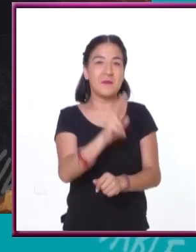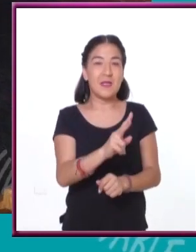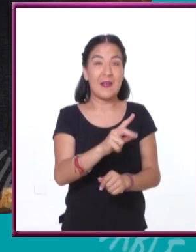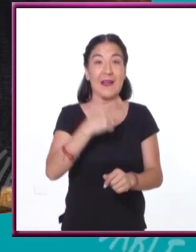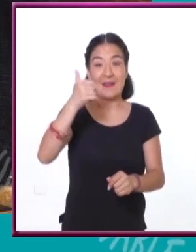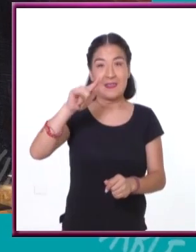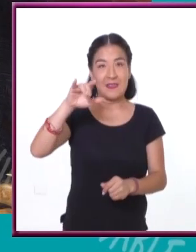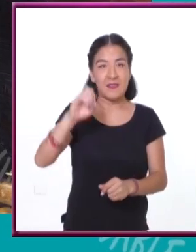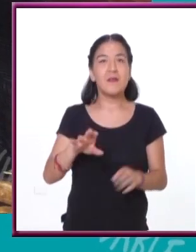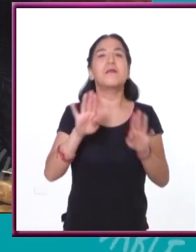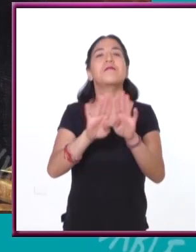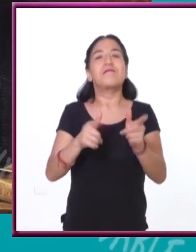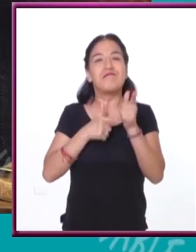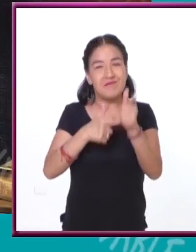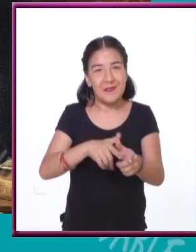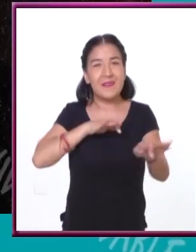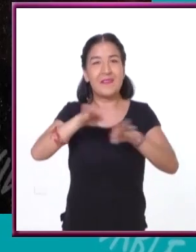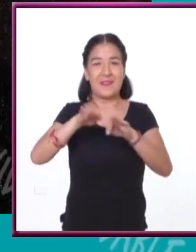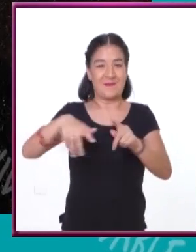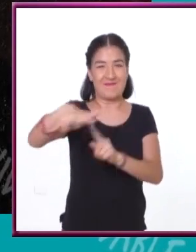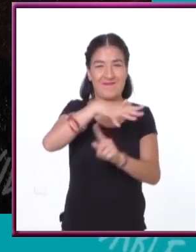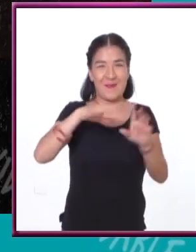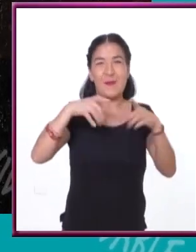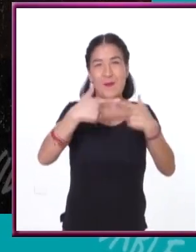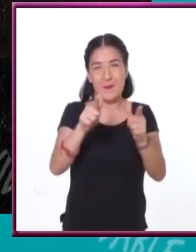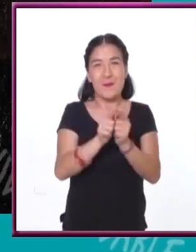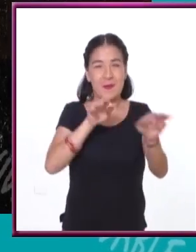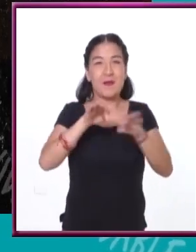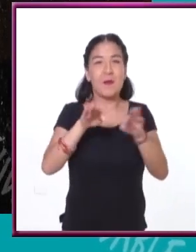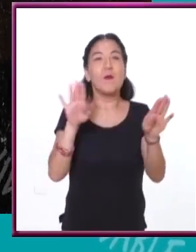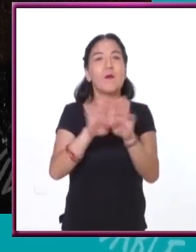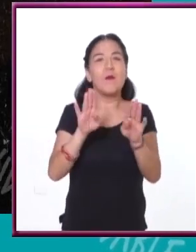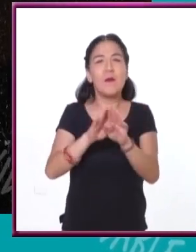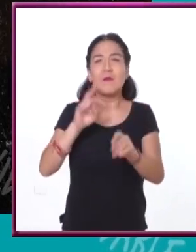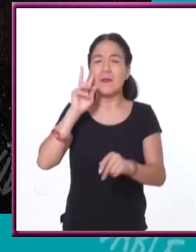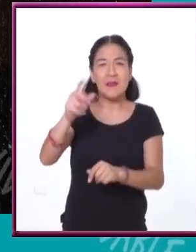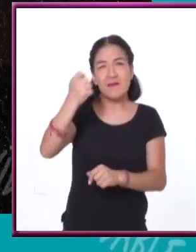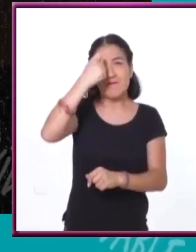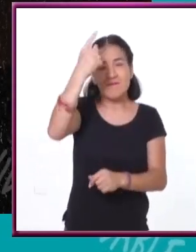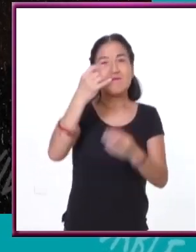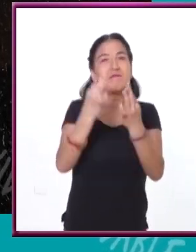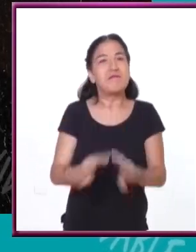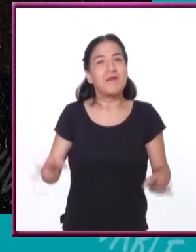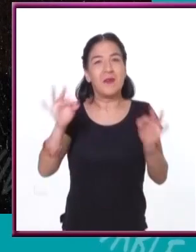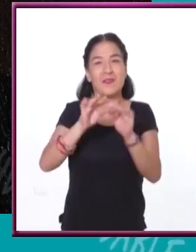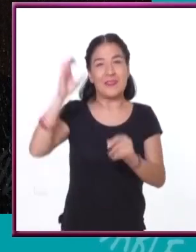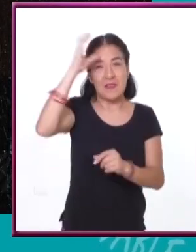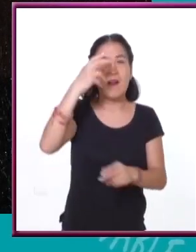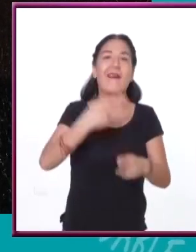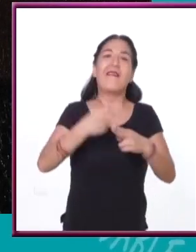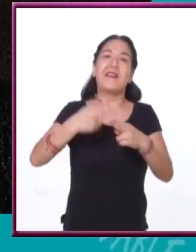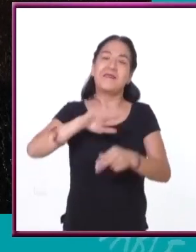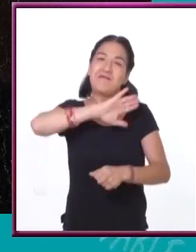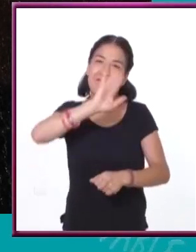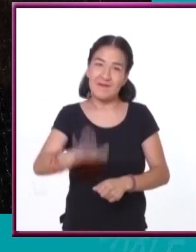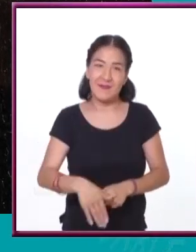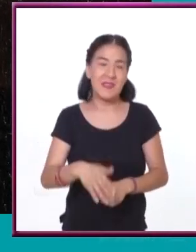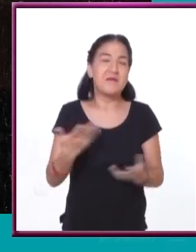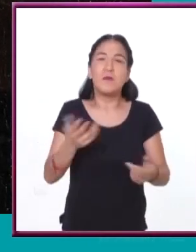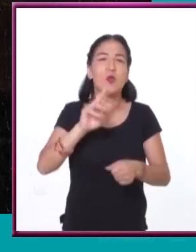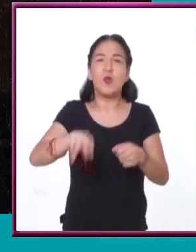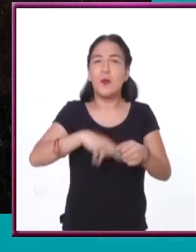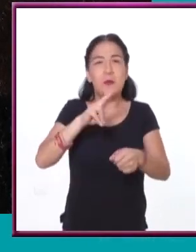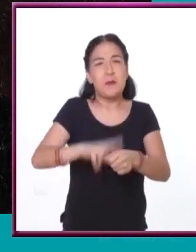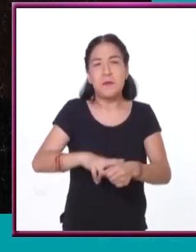Galileo continuó trabajando con sus discípulos, generando importantes conocimientos científicos hasta su muerte, ocurrida por